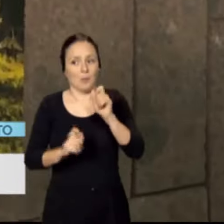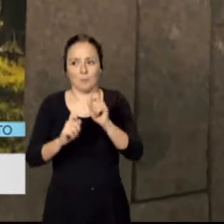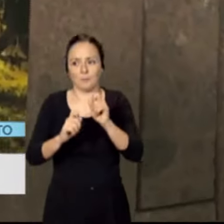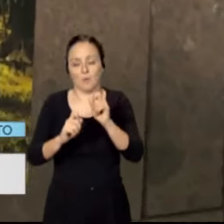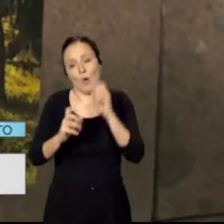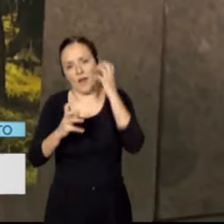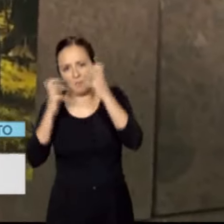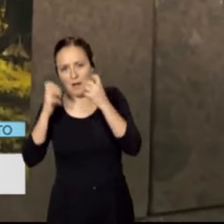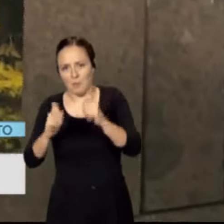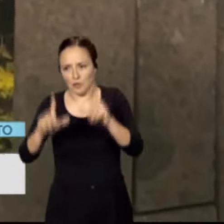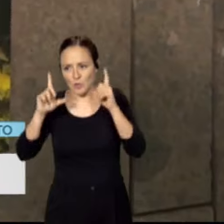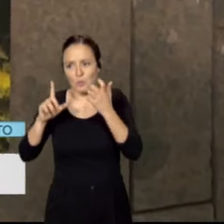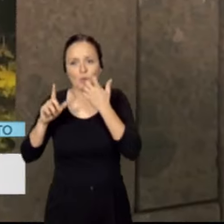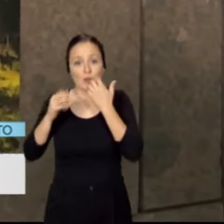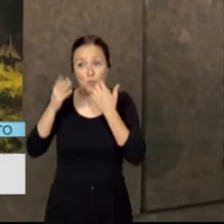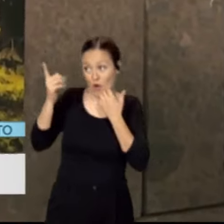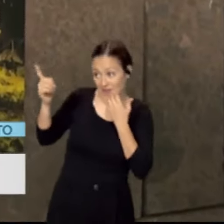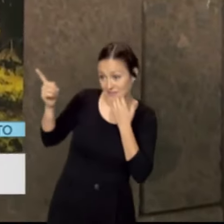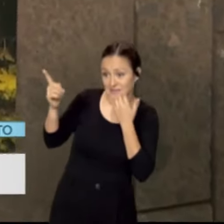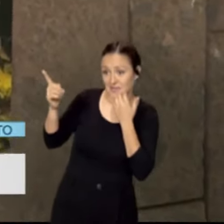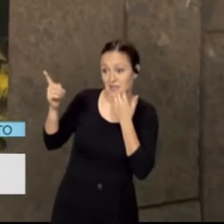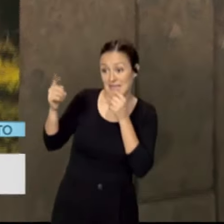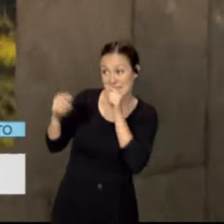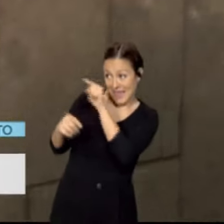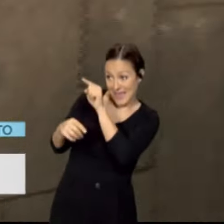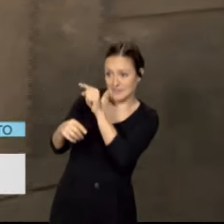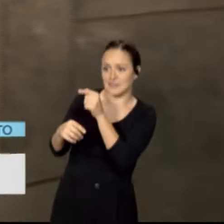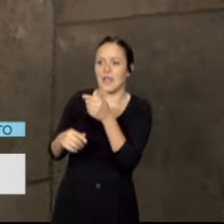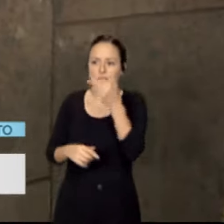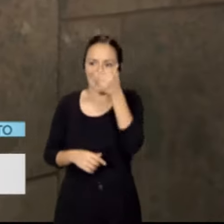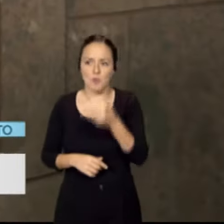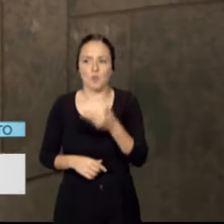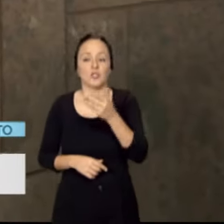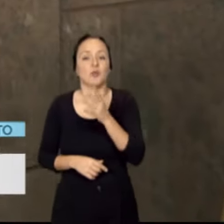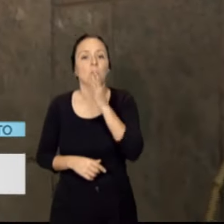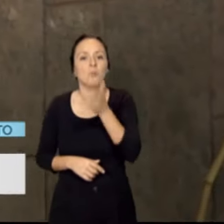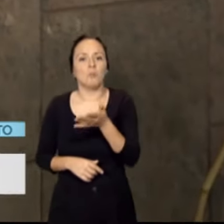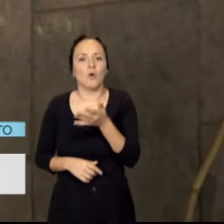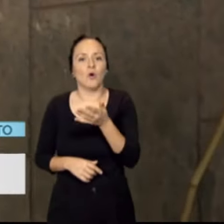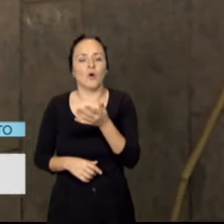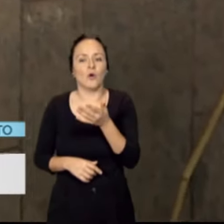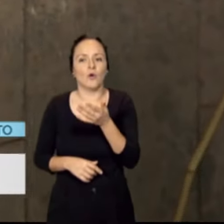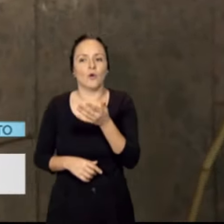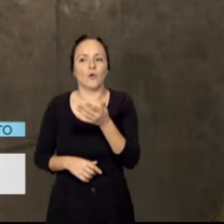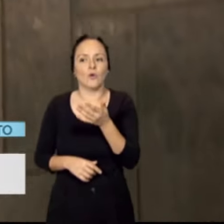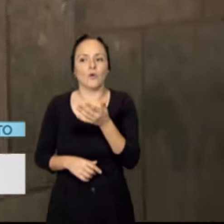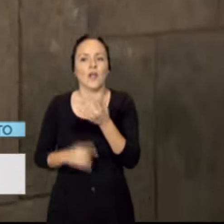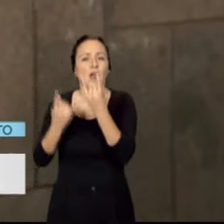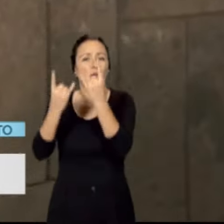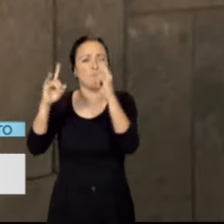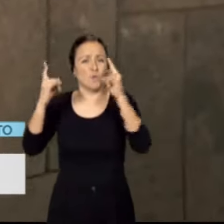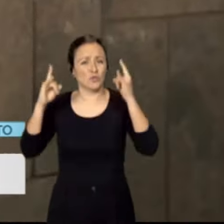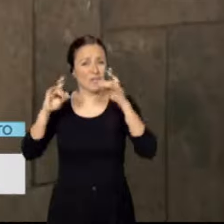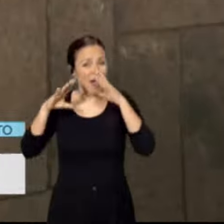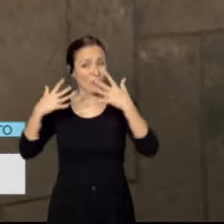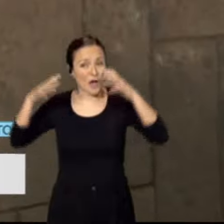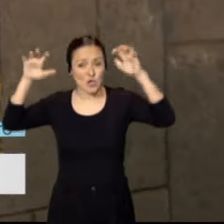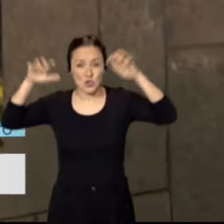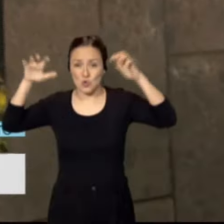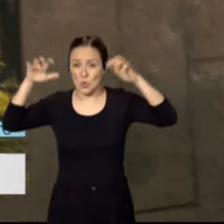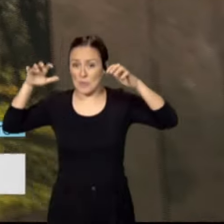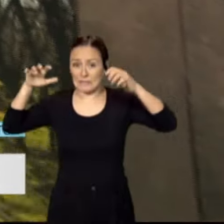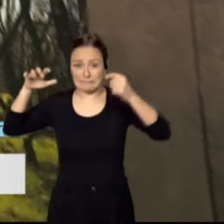este es muy importante ahora este porque se trata ahora de la situación en el bosc hay poca lluvia